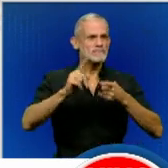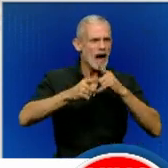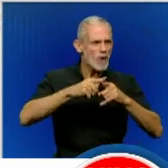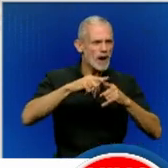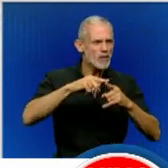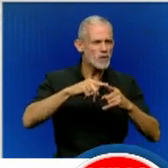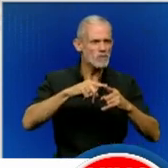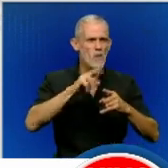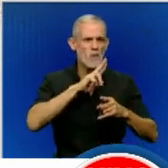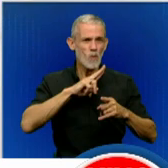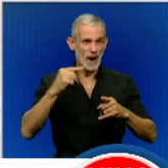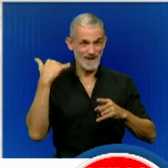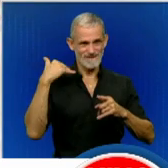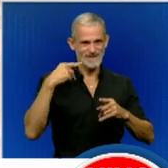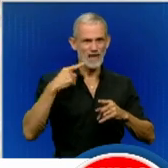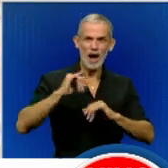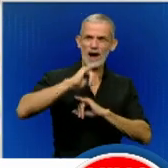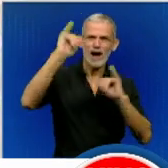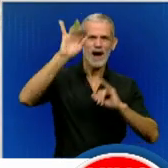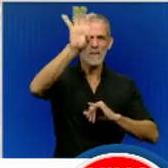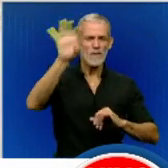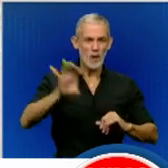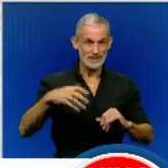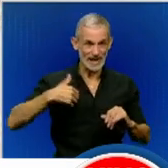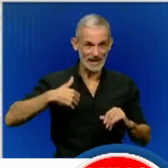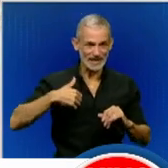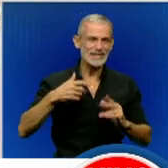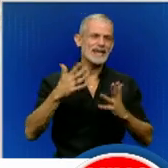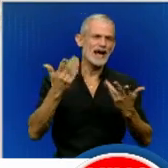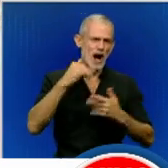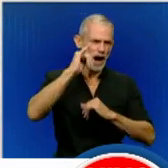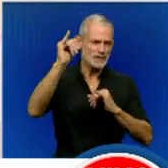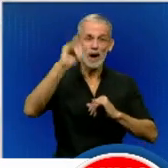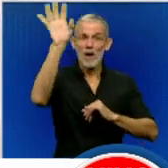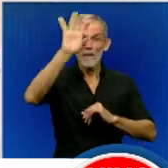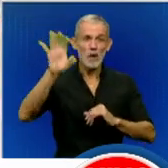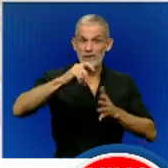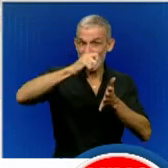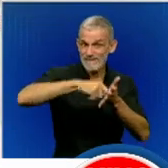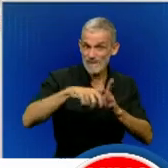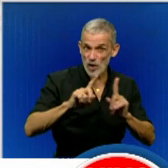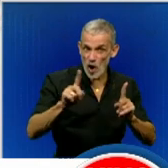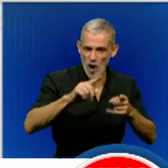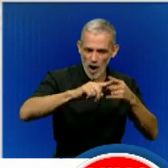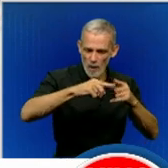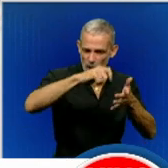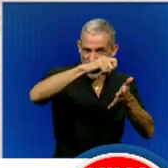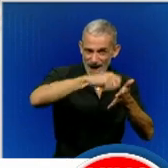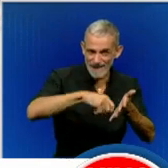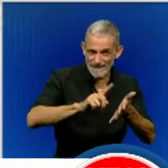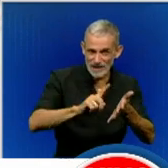maría eugenia le decía al resto de las provincias que aquellas provincias que no firmen ese pacto fiscal